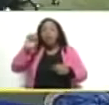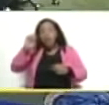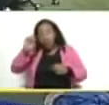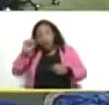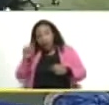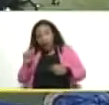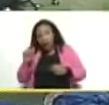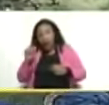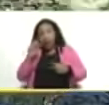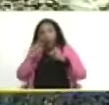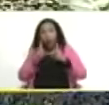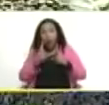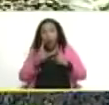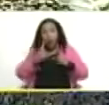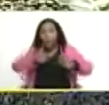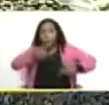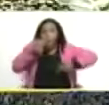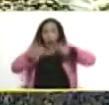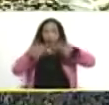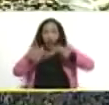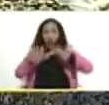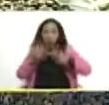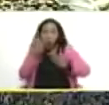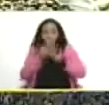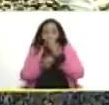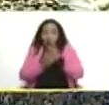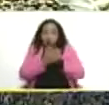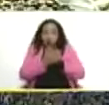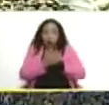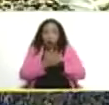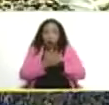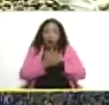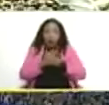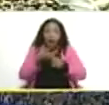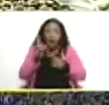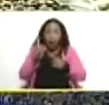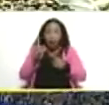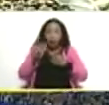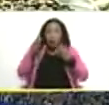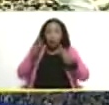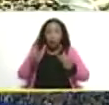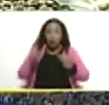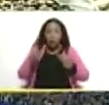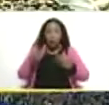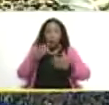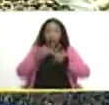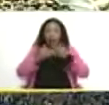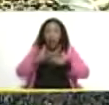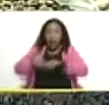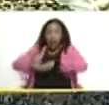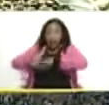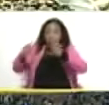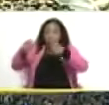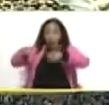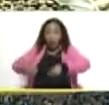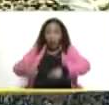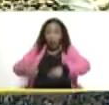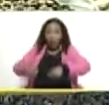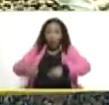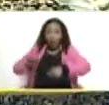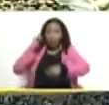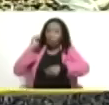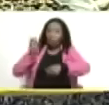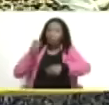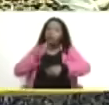desertores, traidores al uniforme militar glorioso de Venezuela para tratar de hacer daño, financiados desde